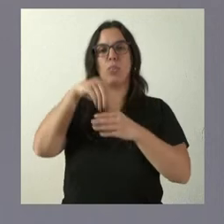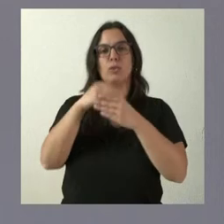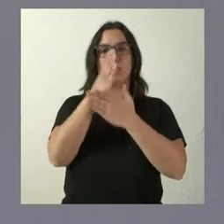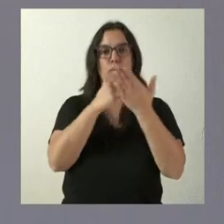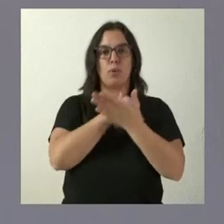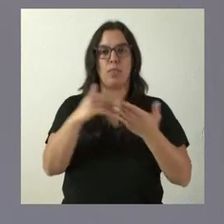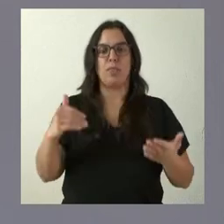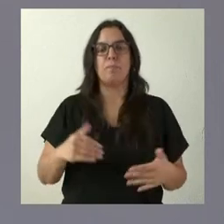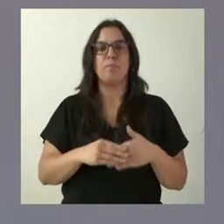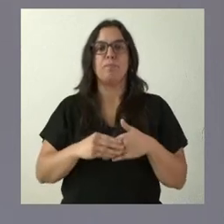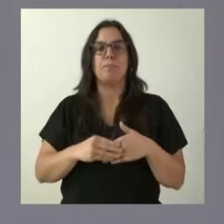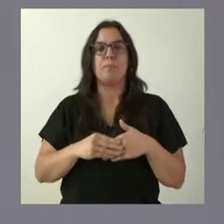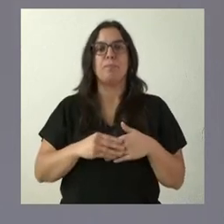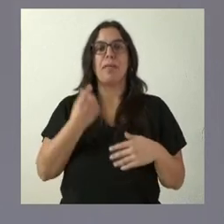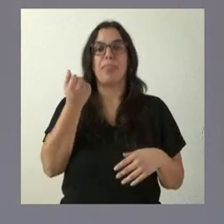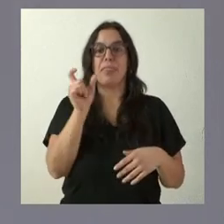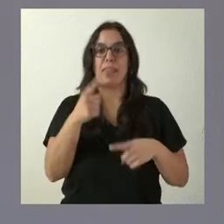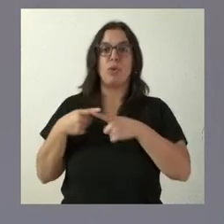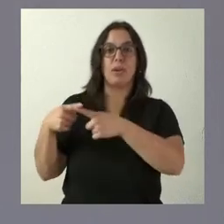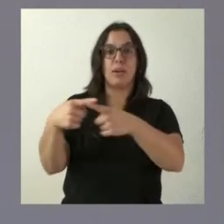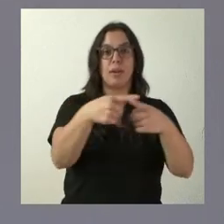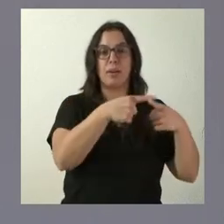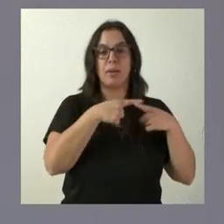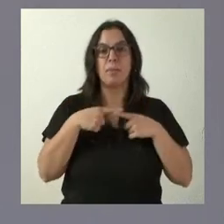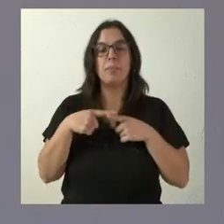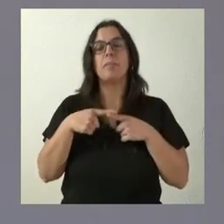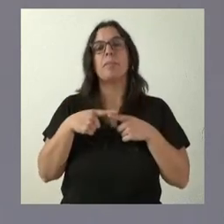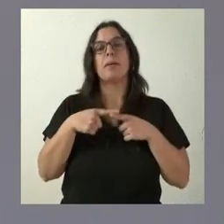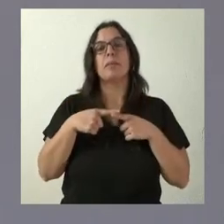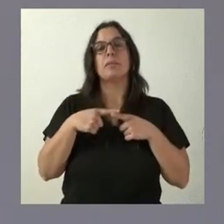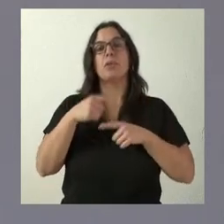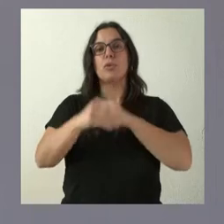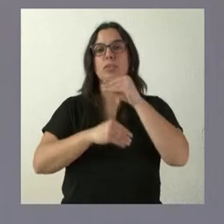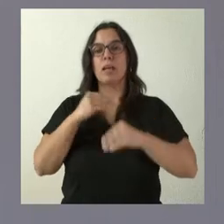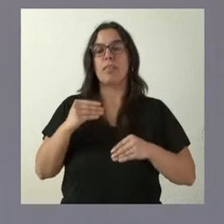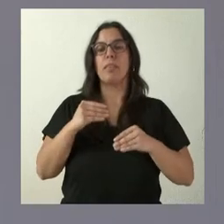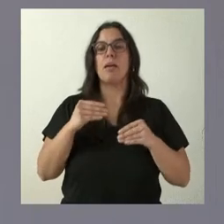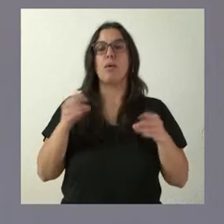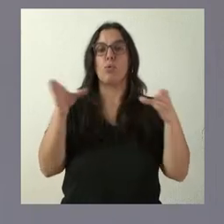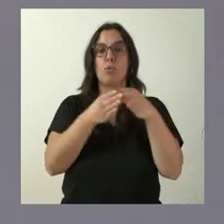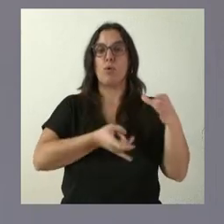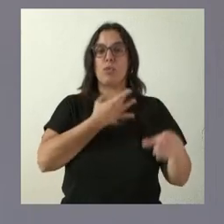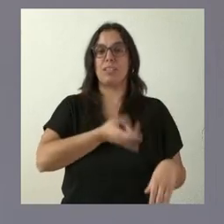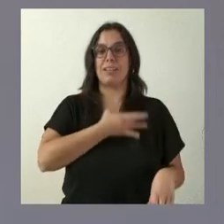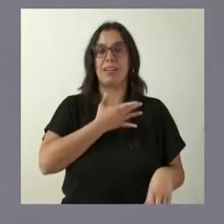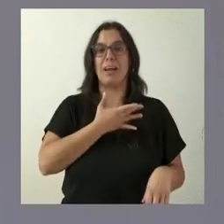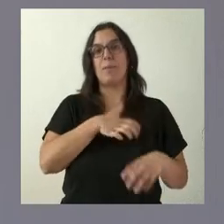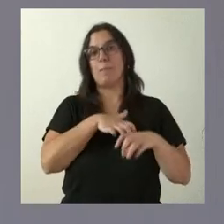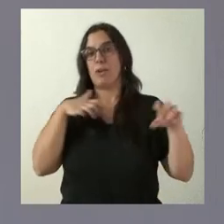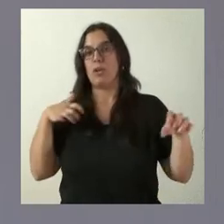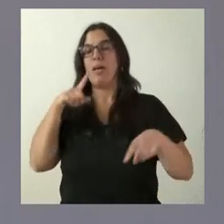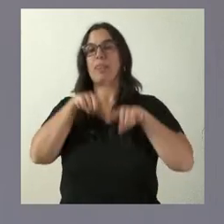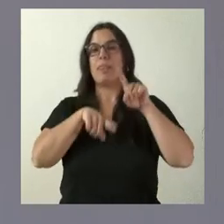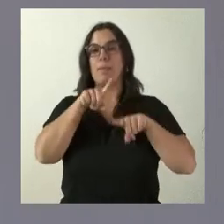La distribución de la cantidad que les he señalado se realiza entre las diferentes organizaciones sindicales conforme a los